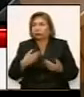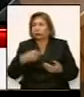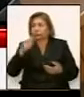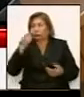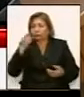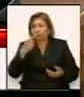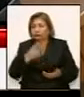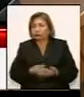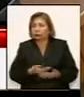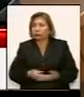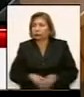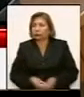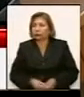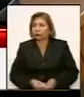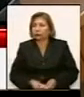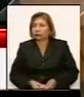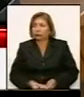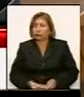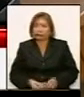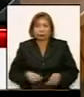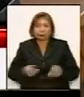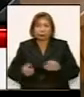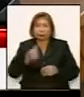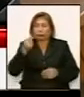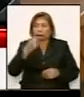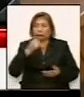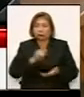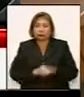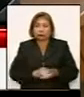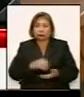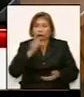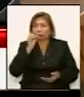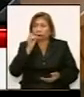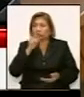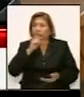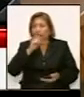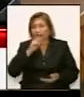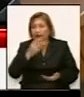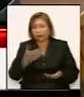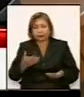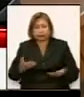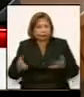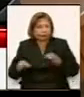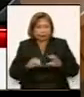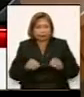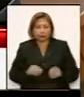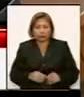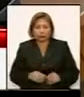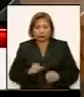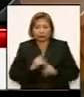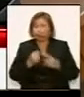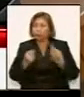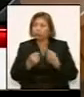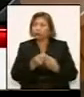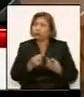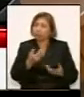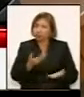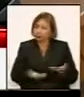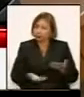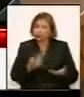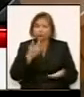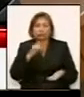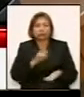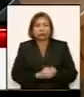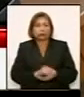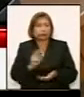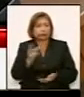reconocer el contexto local por las campañas de dos metros surgen en ciertos contextos políticos y sociales entonces esto hace que